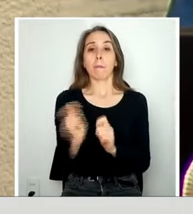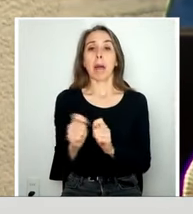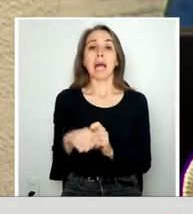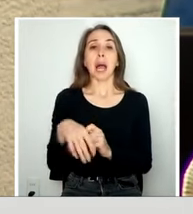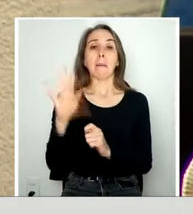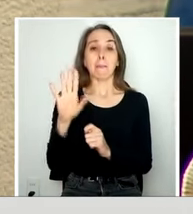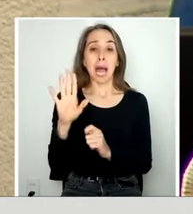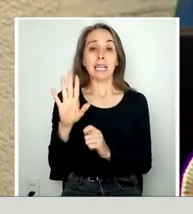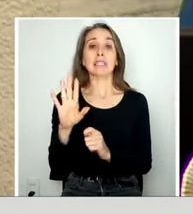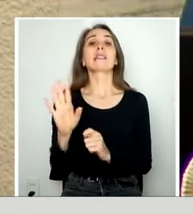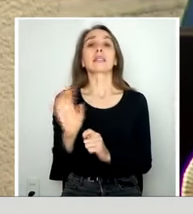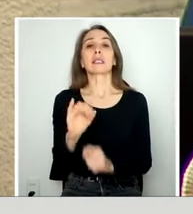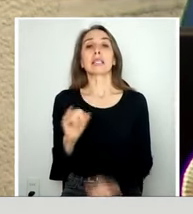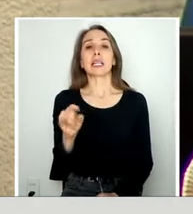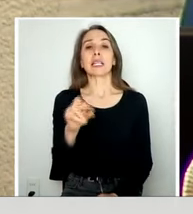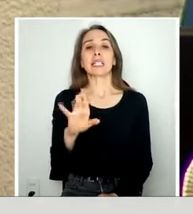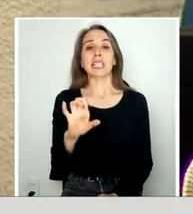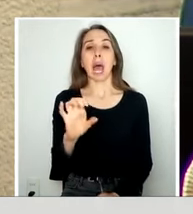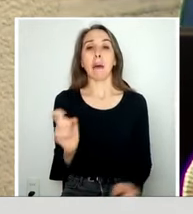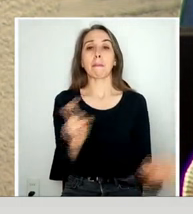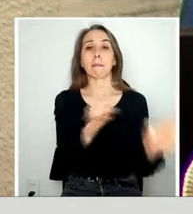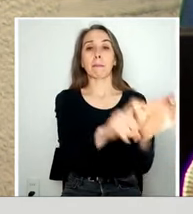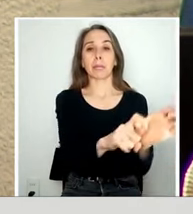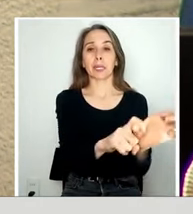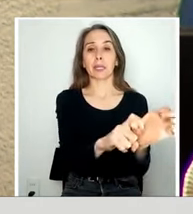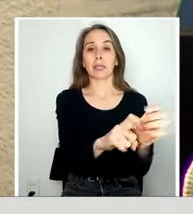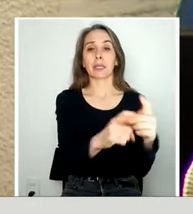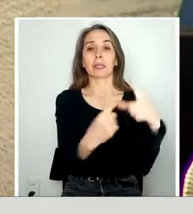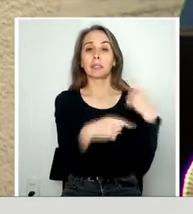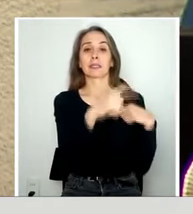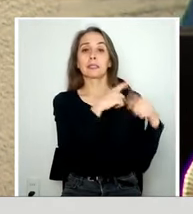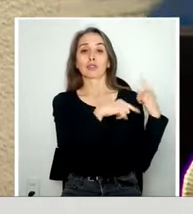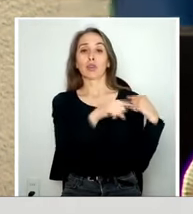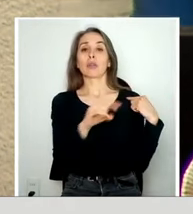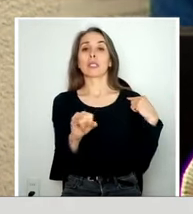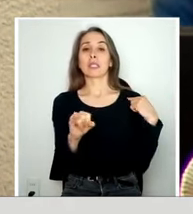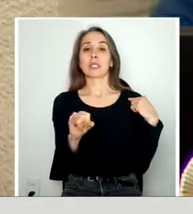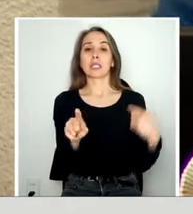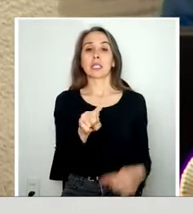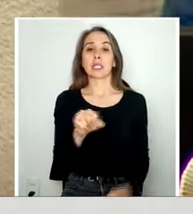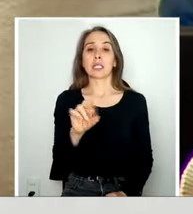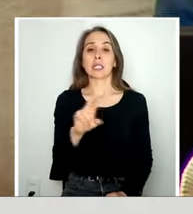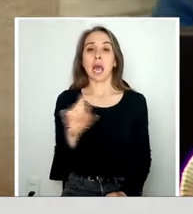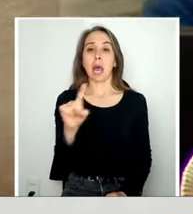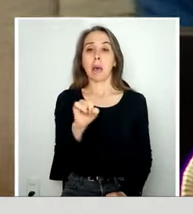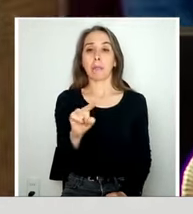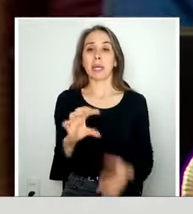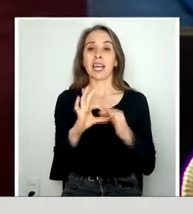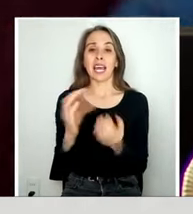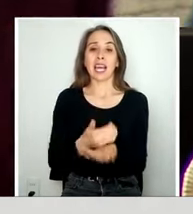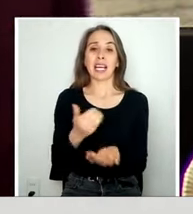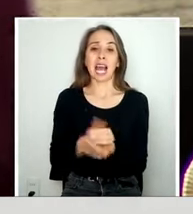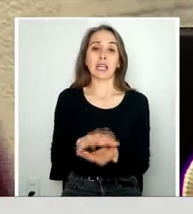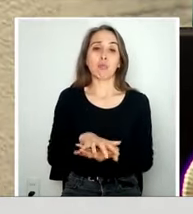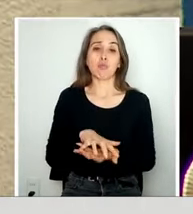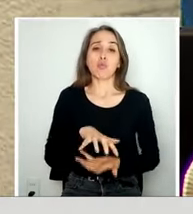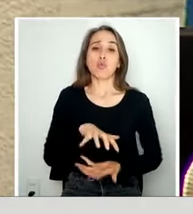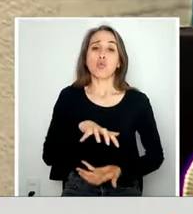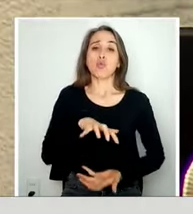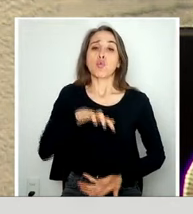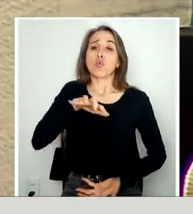y e históricamente las isapres han ganado mucha plata